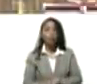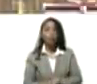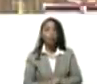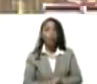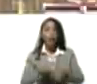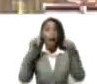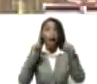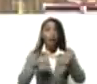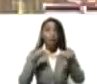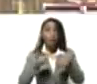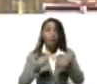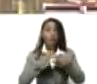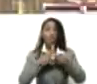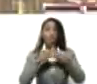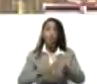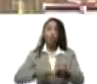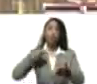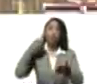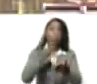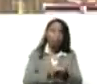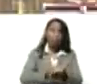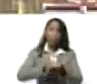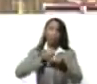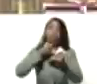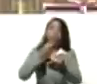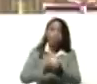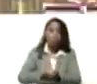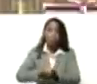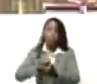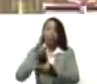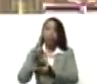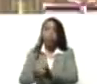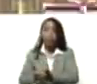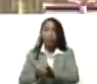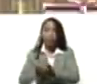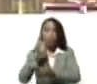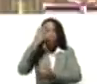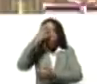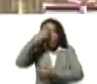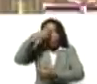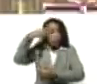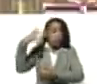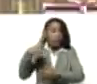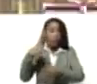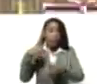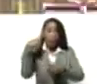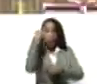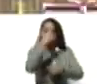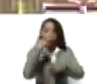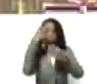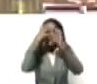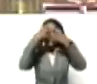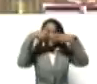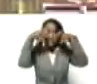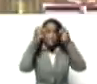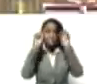aquí todo se paga con uno o hasta dos ojos de la cara